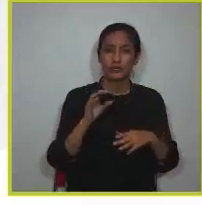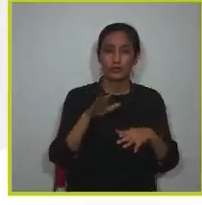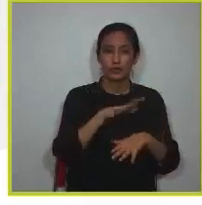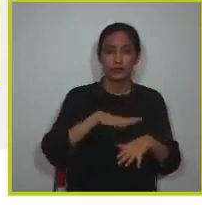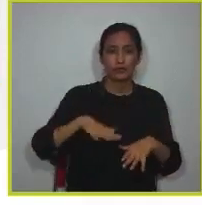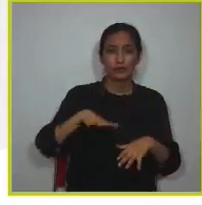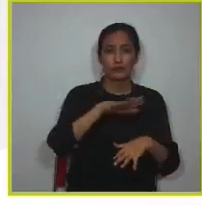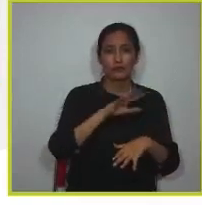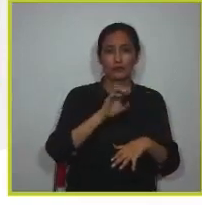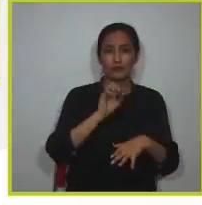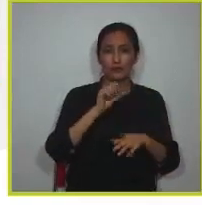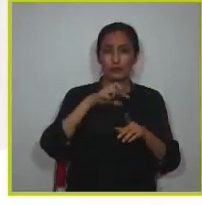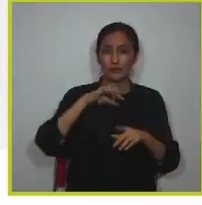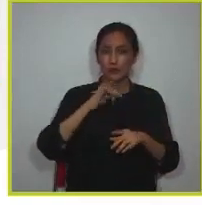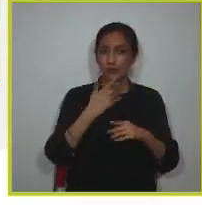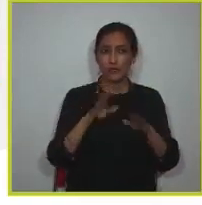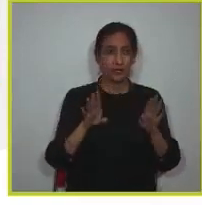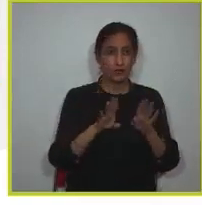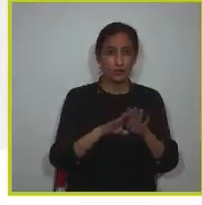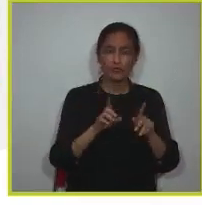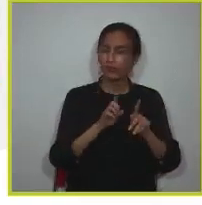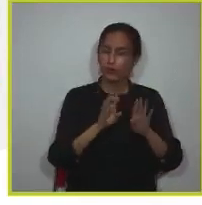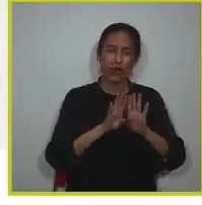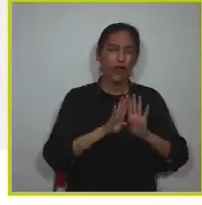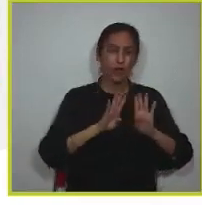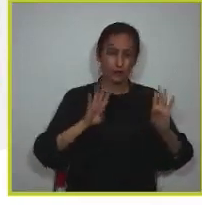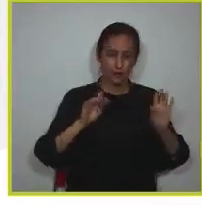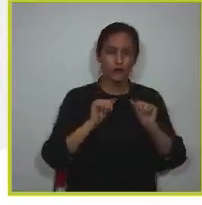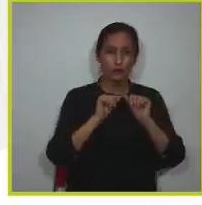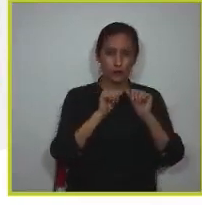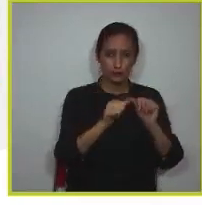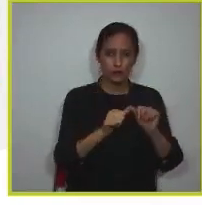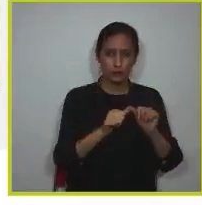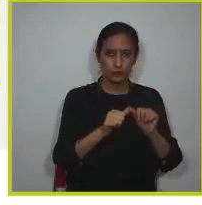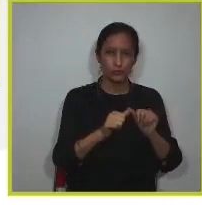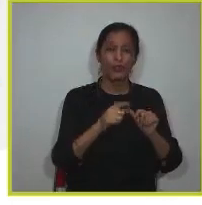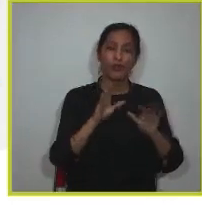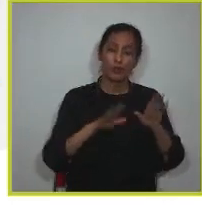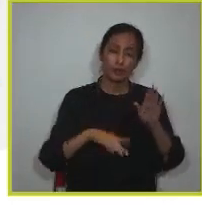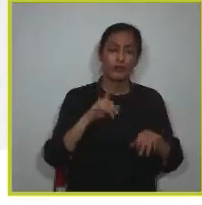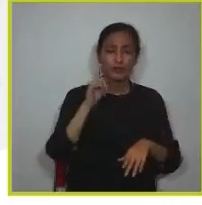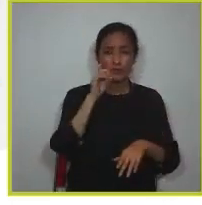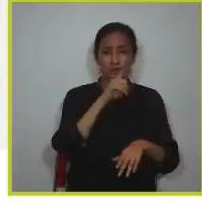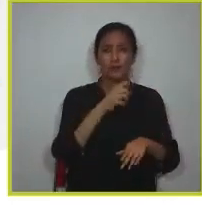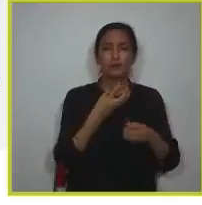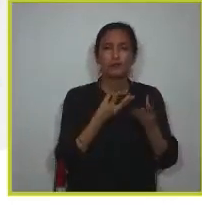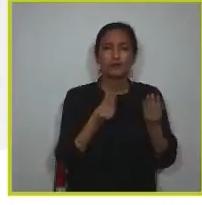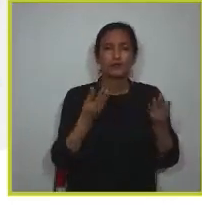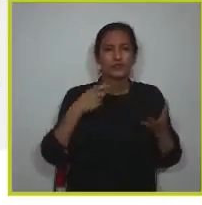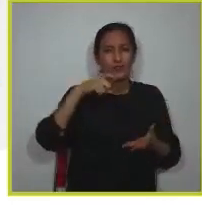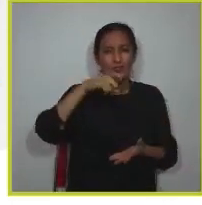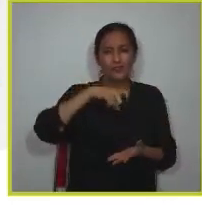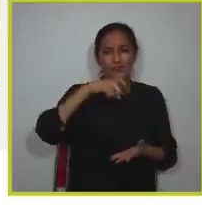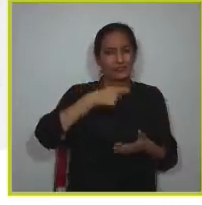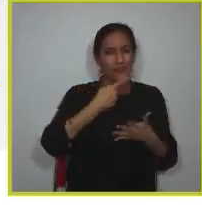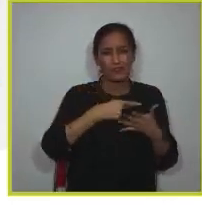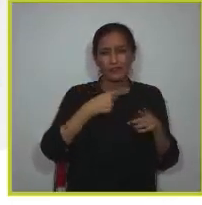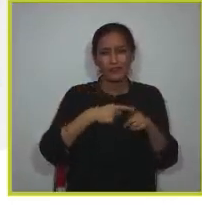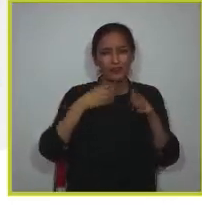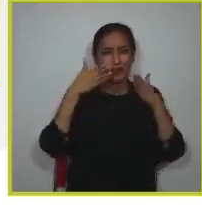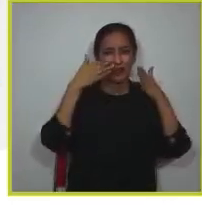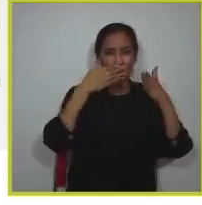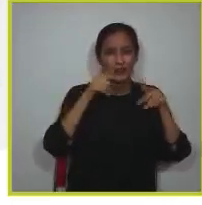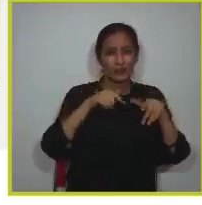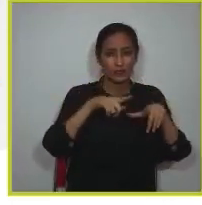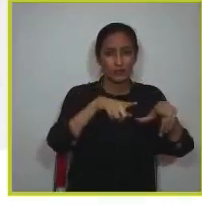cerrado todo lo contrario sigue abierto y manteniendo su complejidad por las múltiples necesidades a ser atendidas